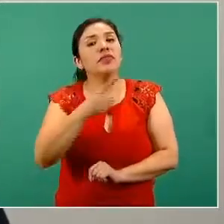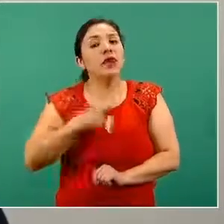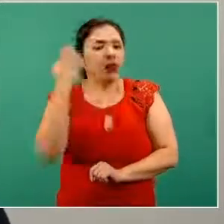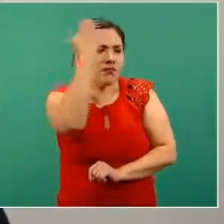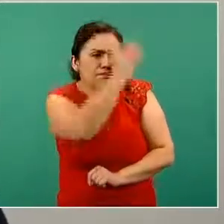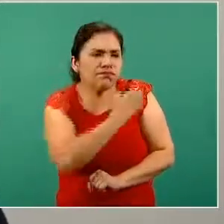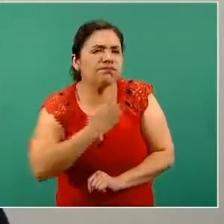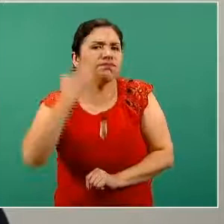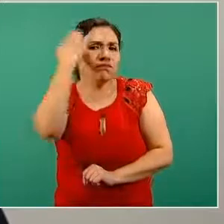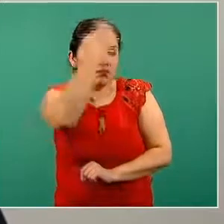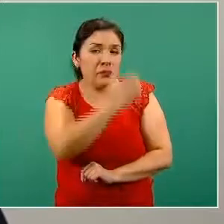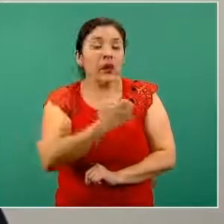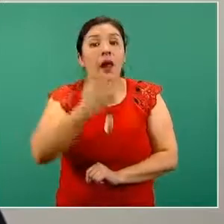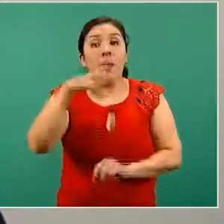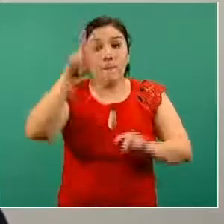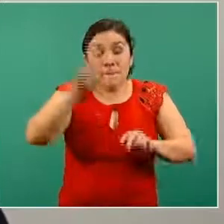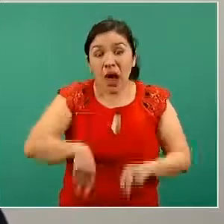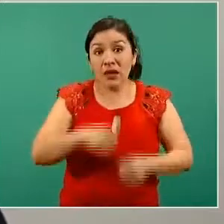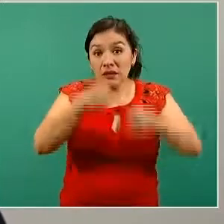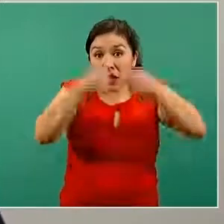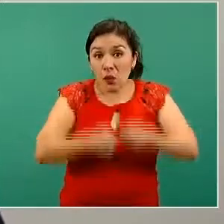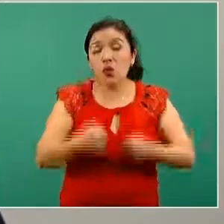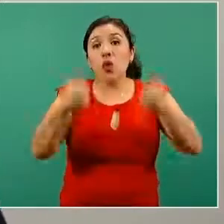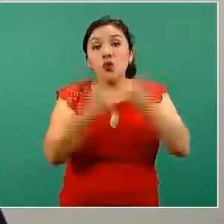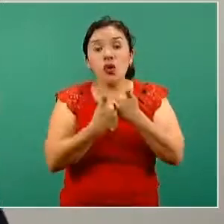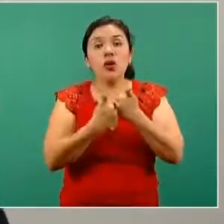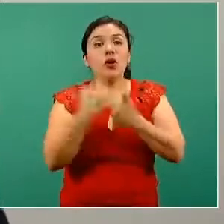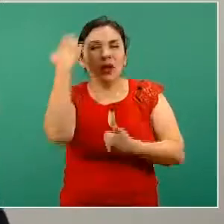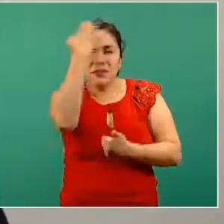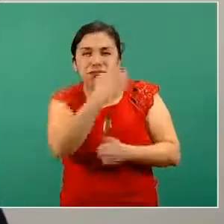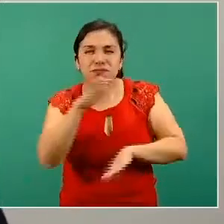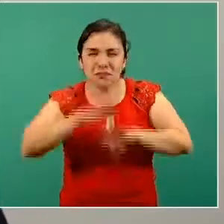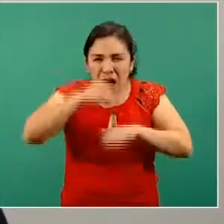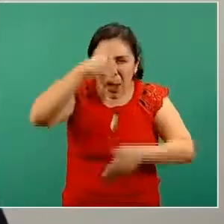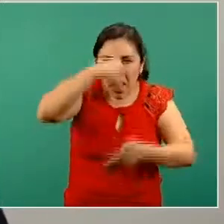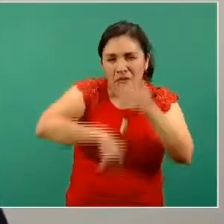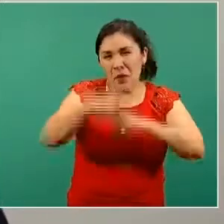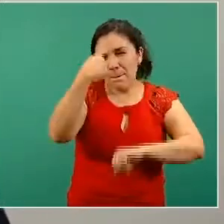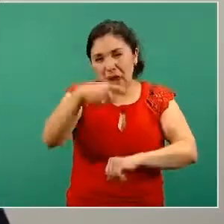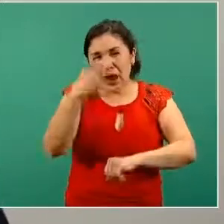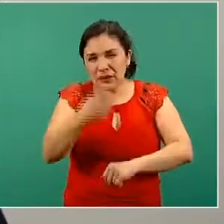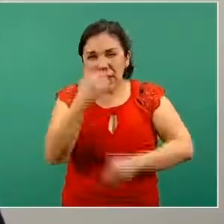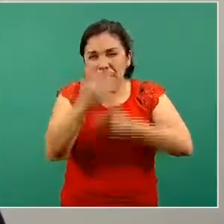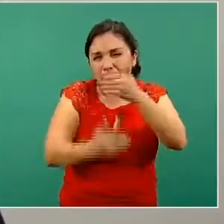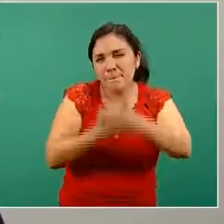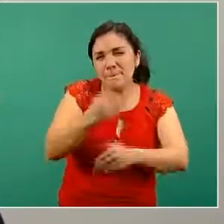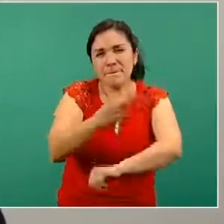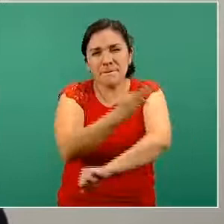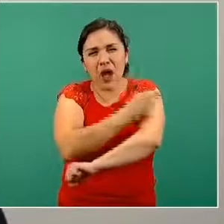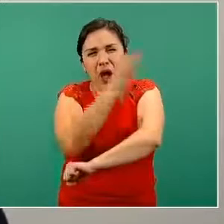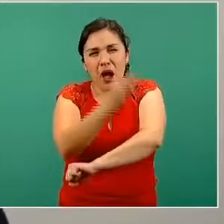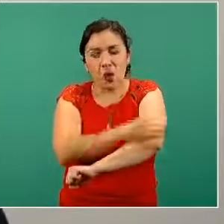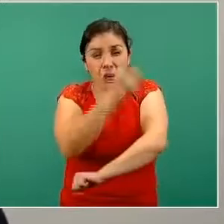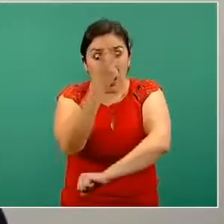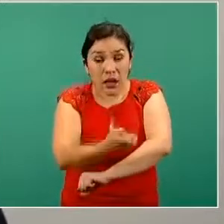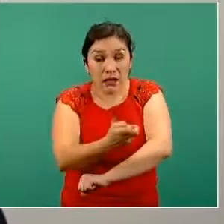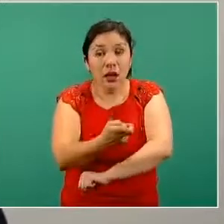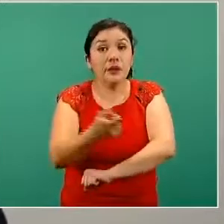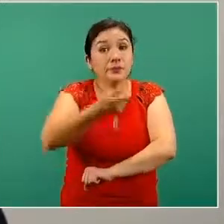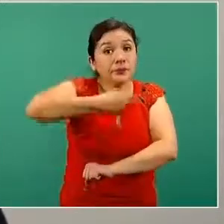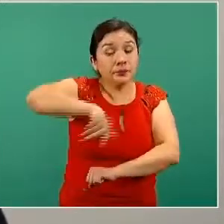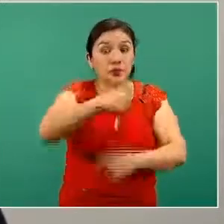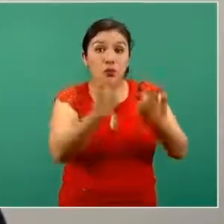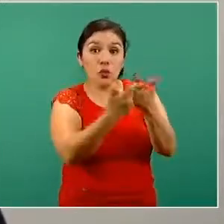efectivamente es atribuible o no, se le genera una causalidad o no al proceso de vacunación o a la vacuna en específico? Cuando